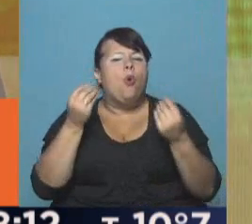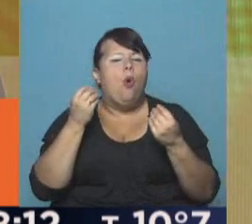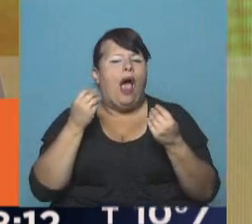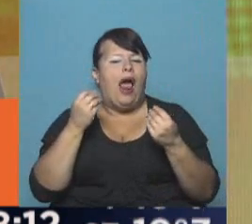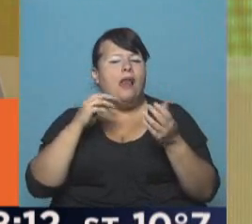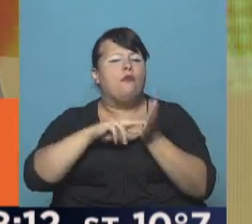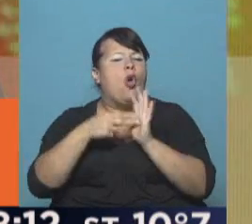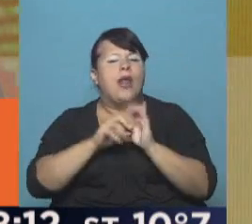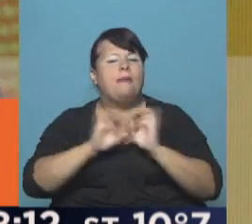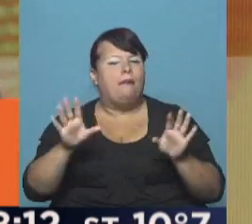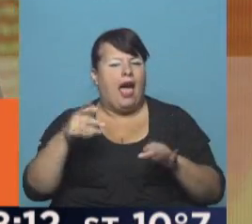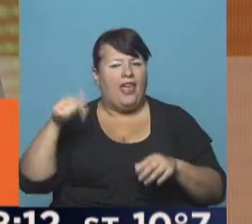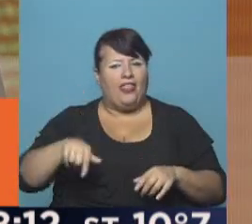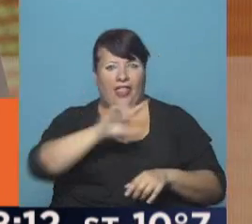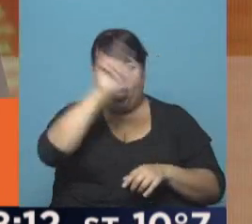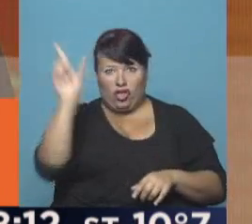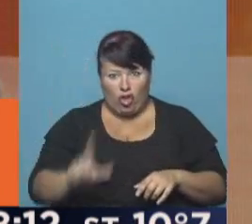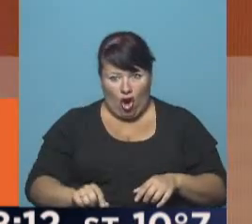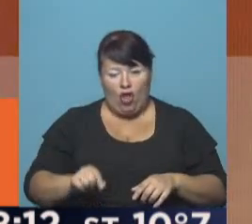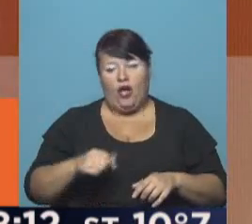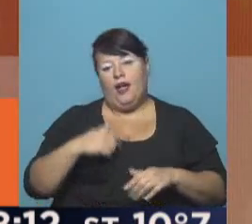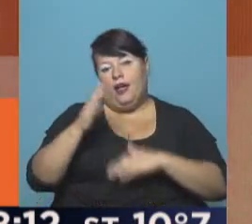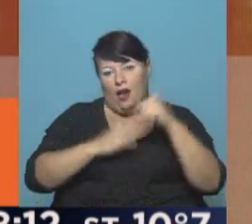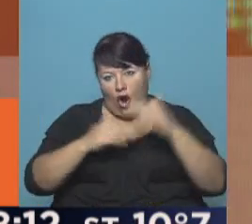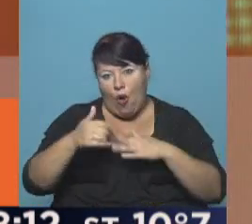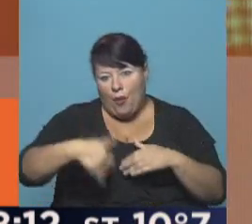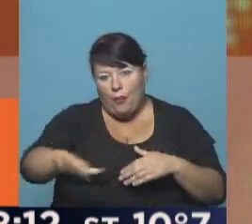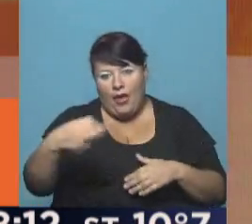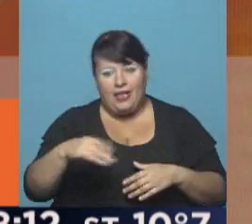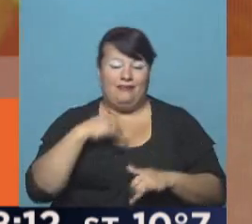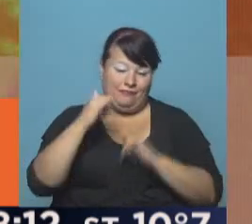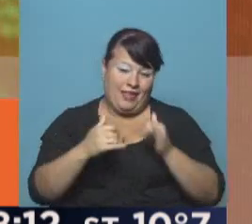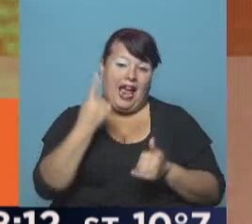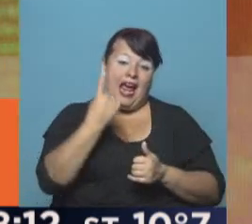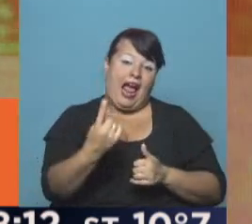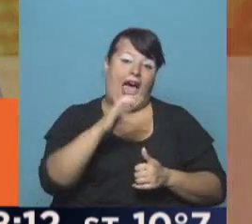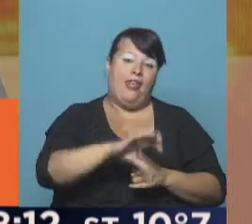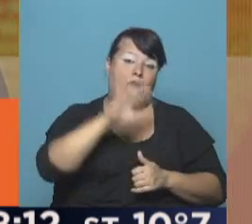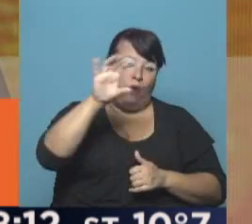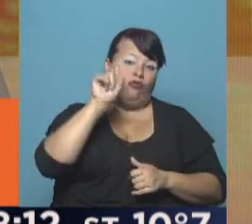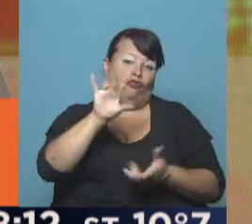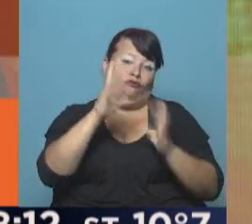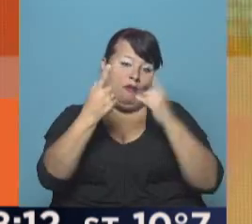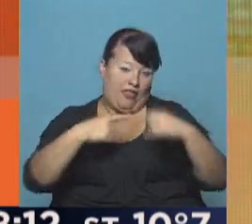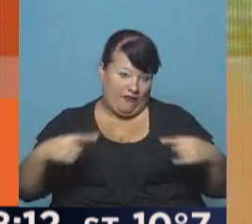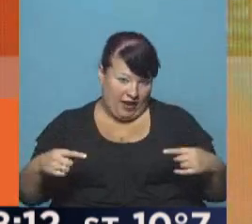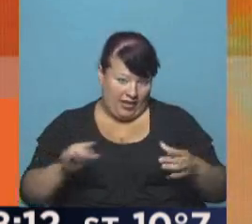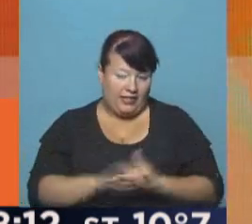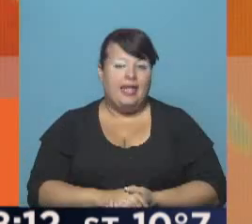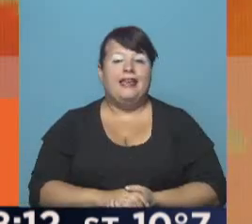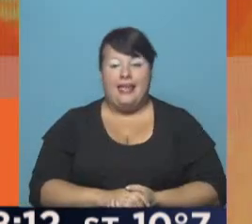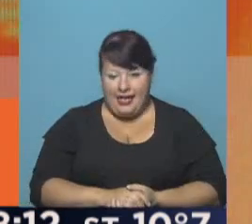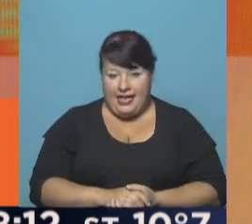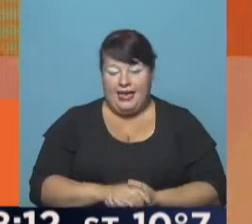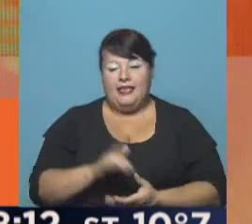principales problemas de nuestra geografía y las obras se realizar porque como decíamos cada provincia tiene su particularidad sí